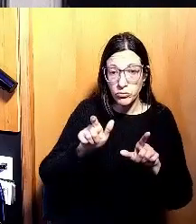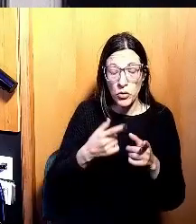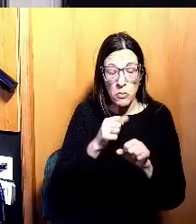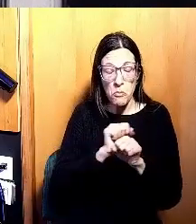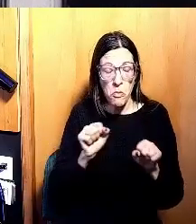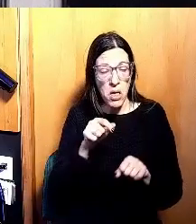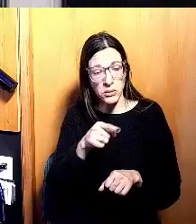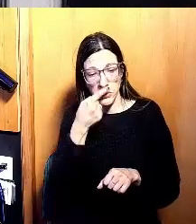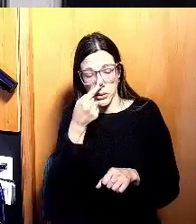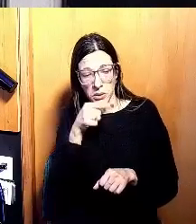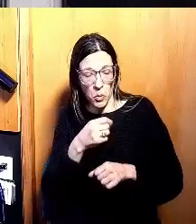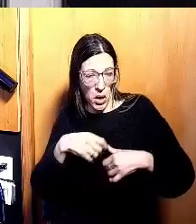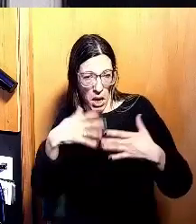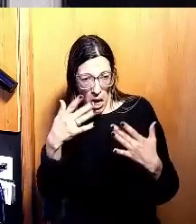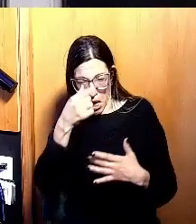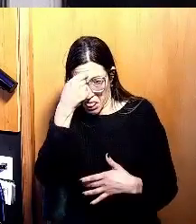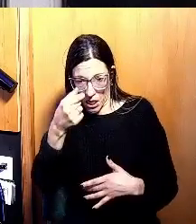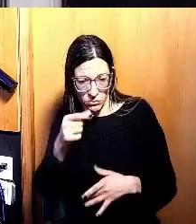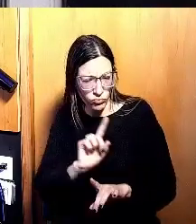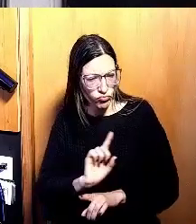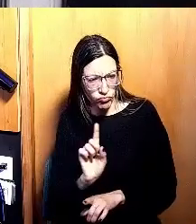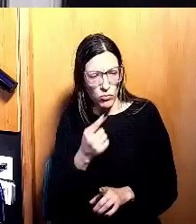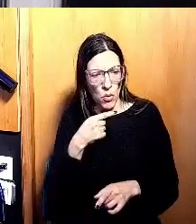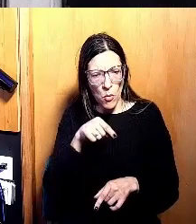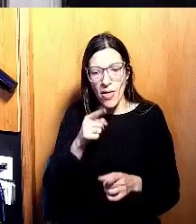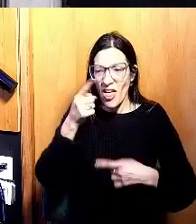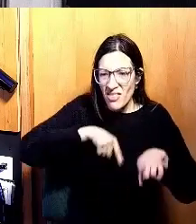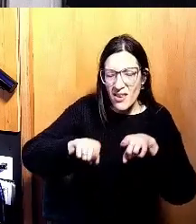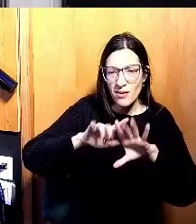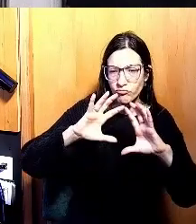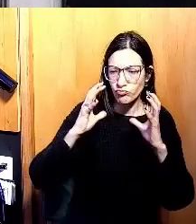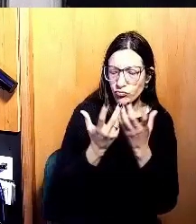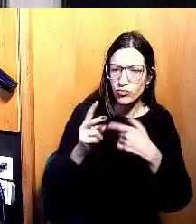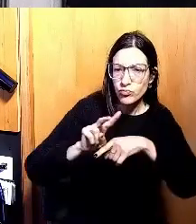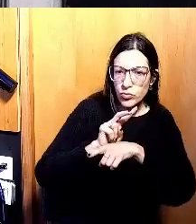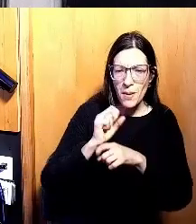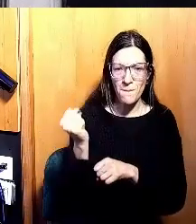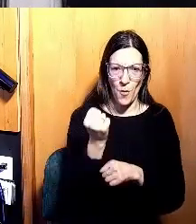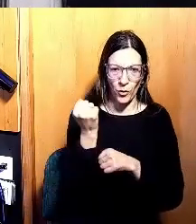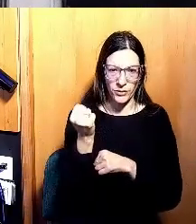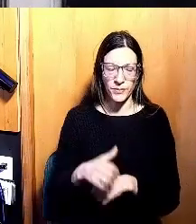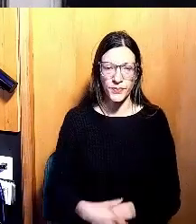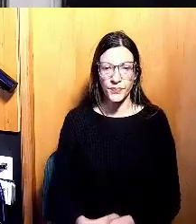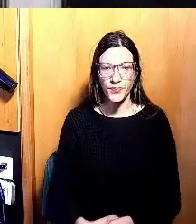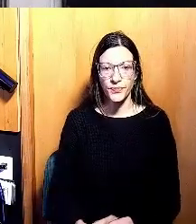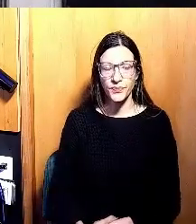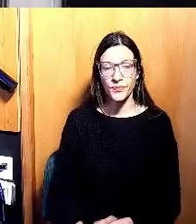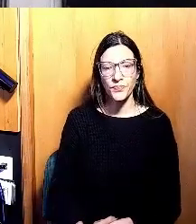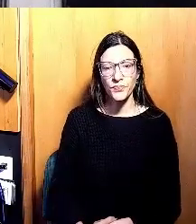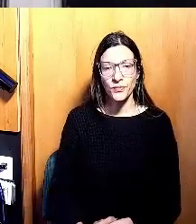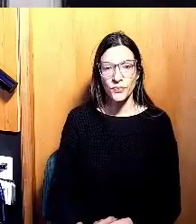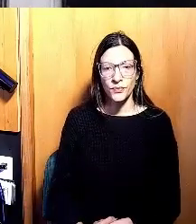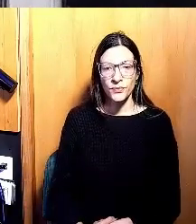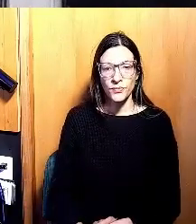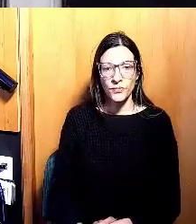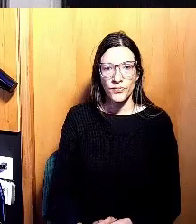utilizado justamente para toda esta gestión ambiental que estamos hablando. Ahí un poco como para que vean, no